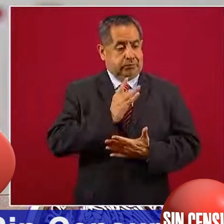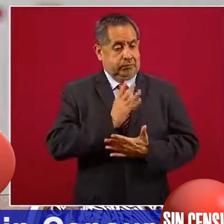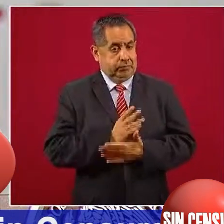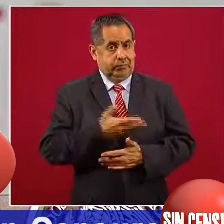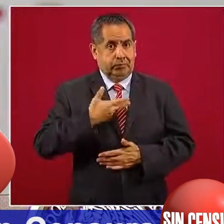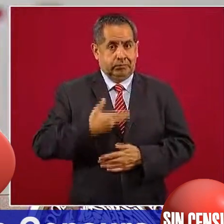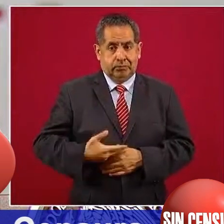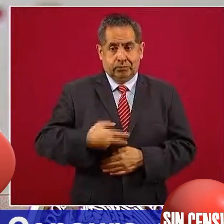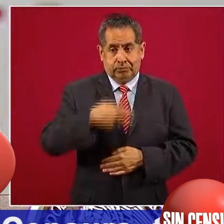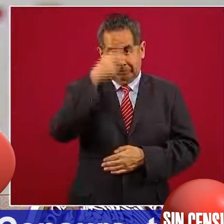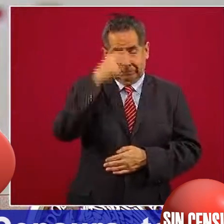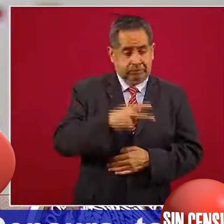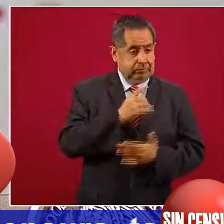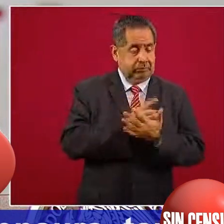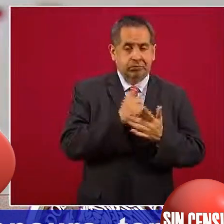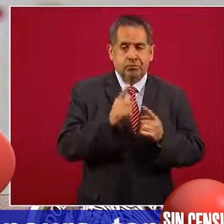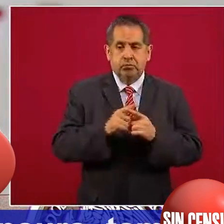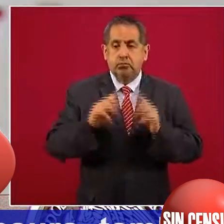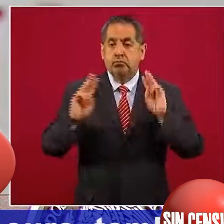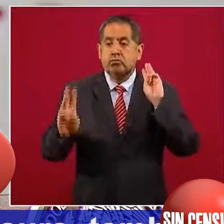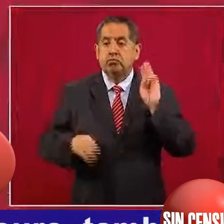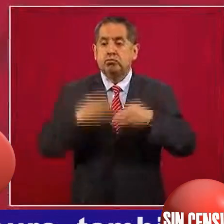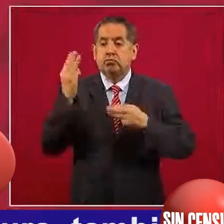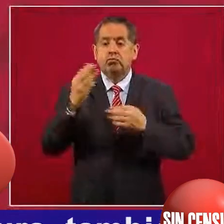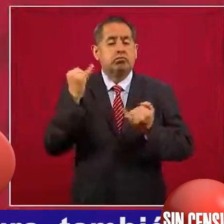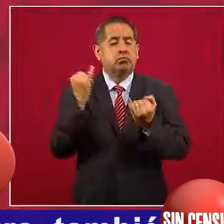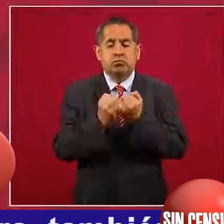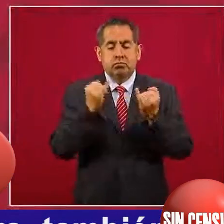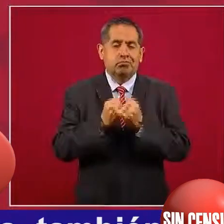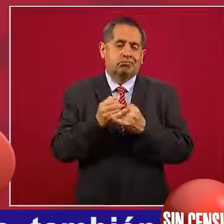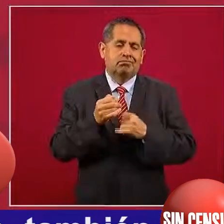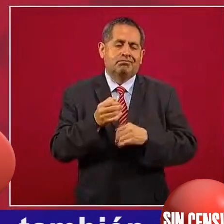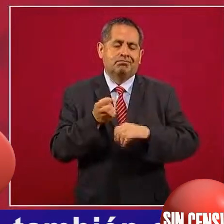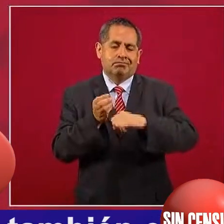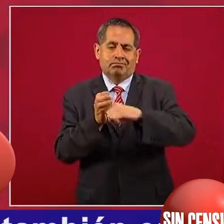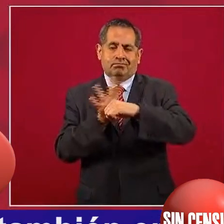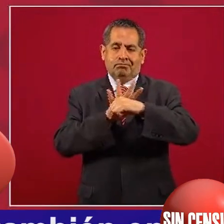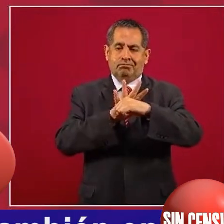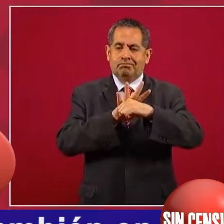de México, es un asunto mundial por la pandemia.